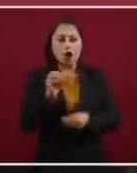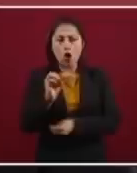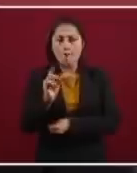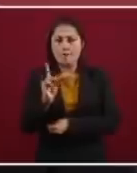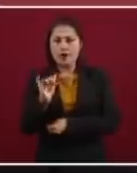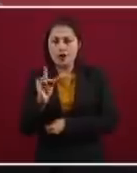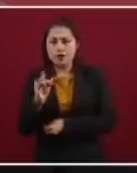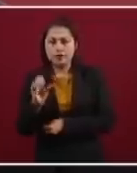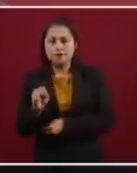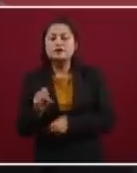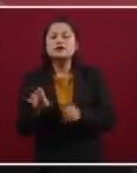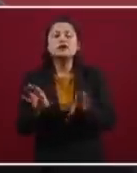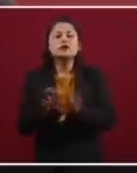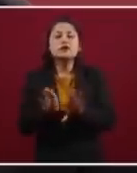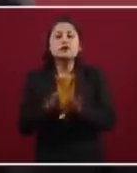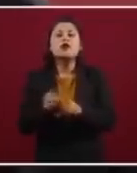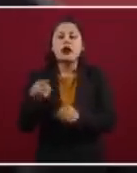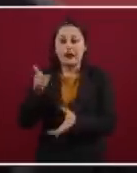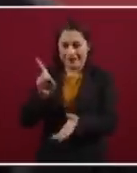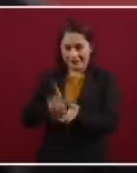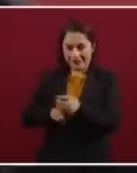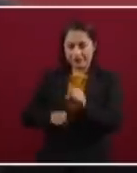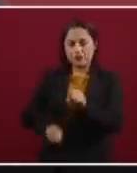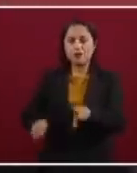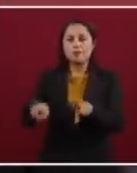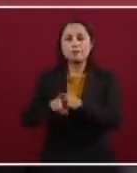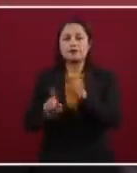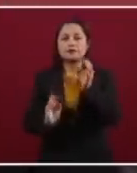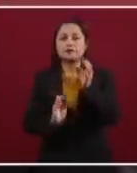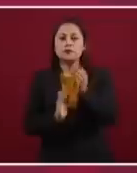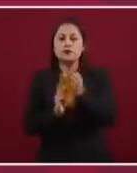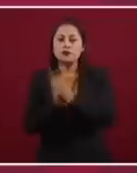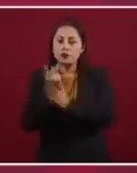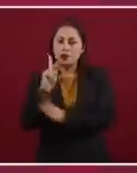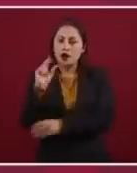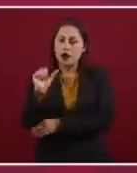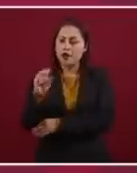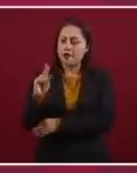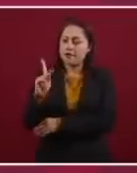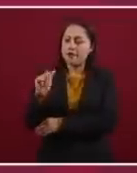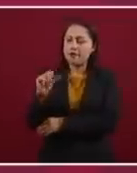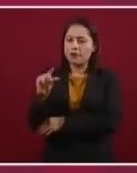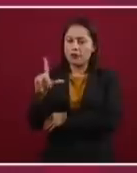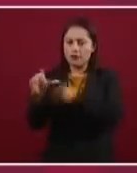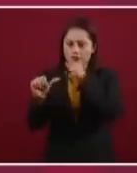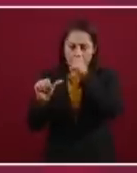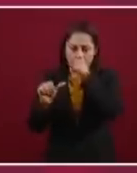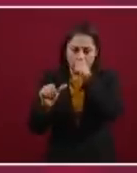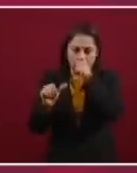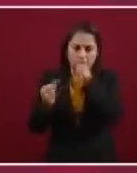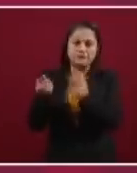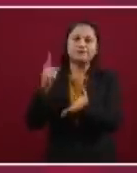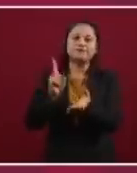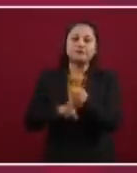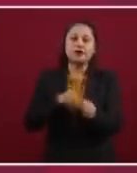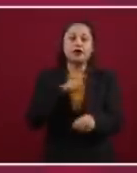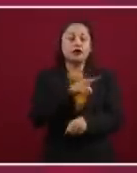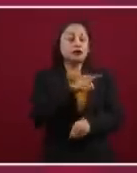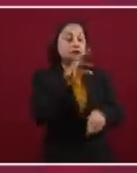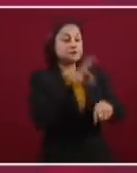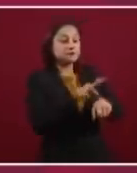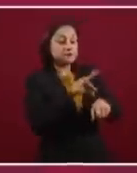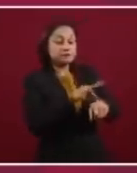primariamente vienen de las amapolas de la goma de opio las semillas de la amapola y se usan en la industria farmacéutica